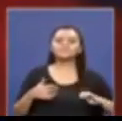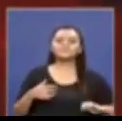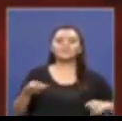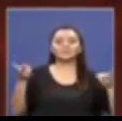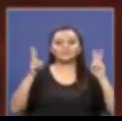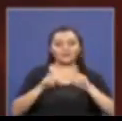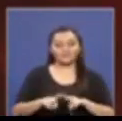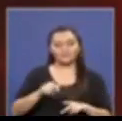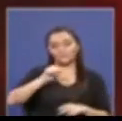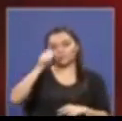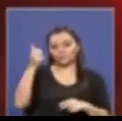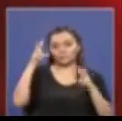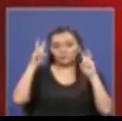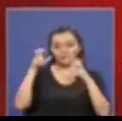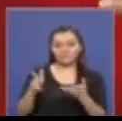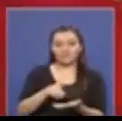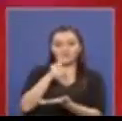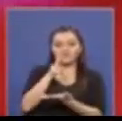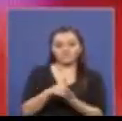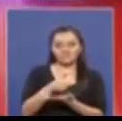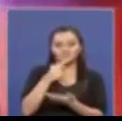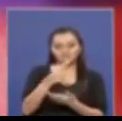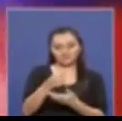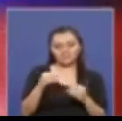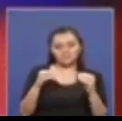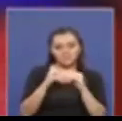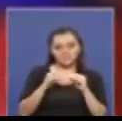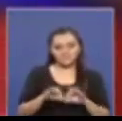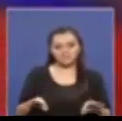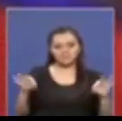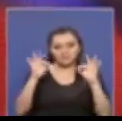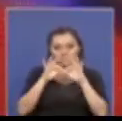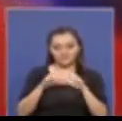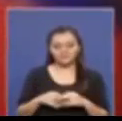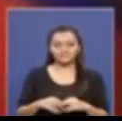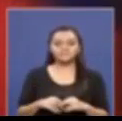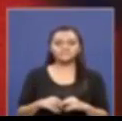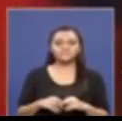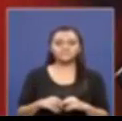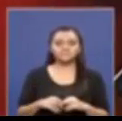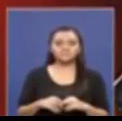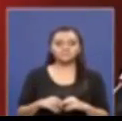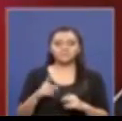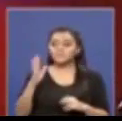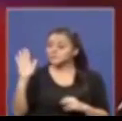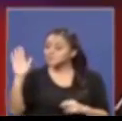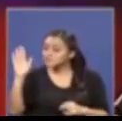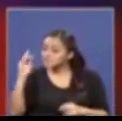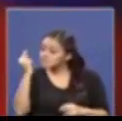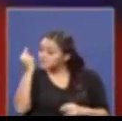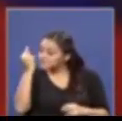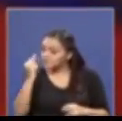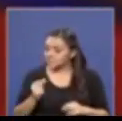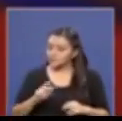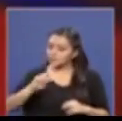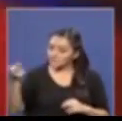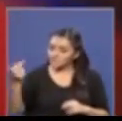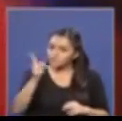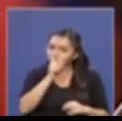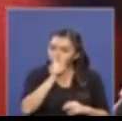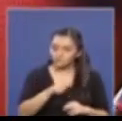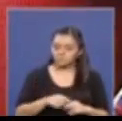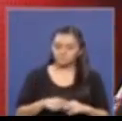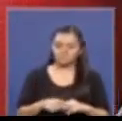que le interesa mucho al Carchi, y ya lo mencioné al inicio, pero veámoslo más esquemáticamente. Póngame la primera, no me cambies hasta que yo te diga, no seas